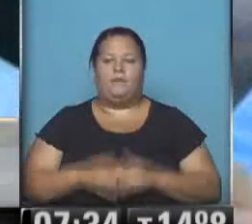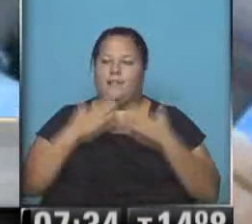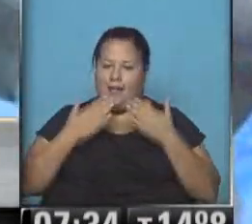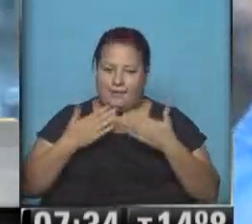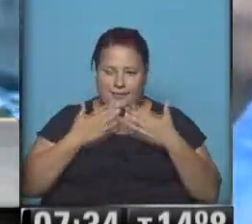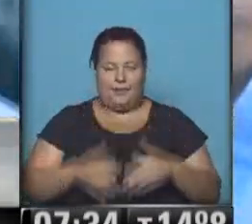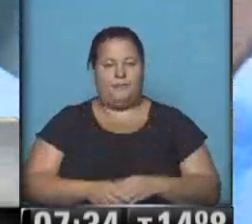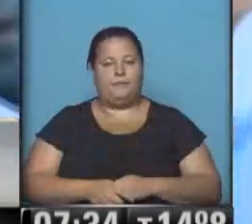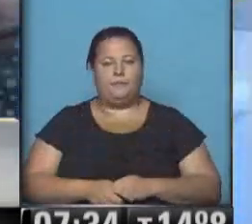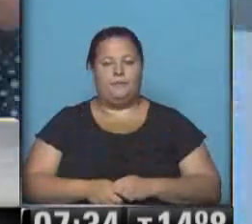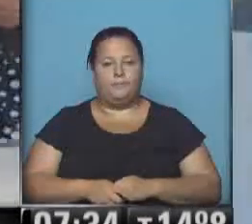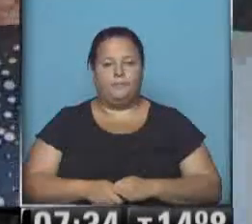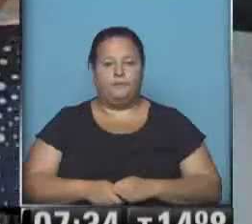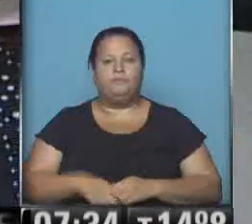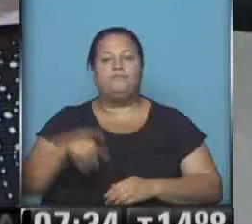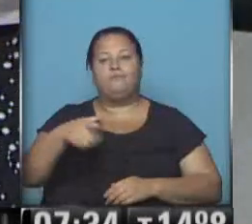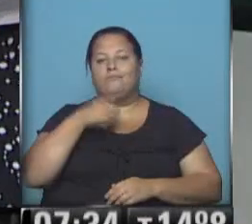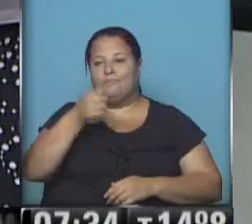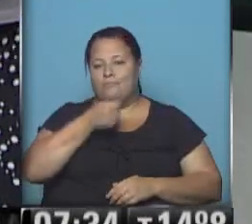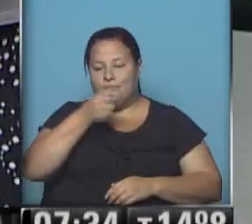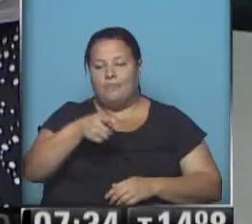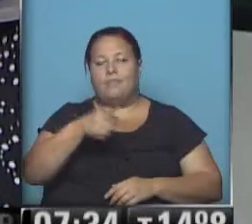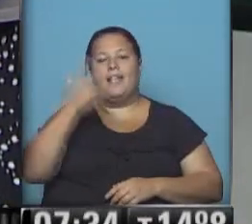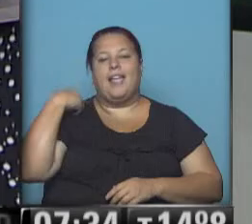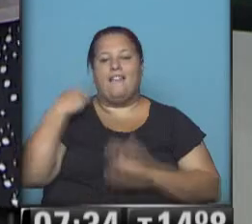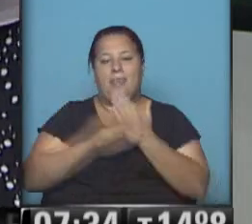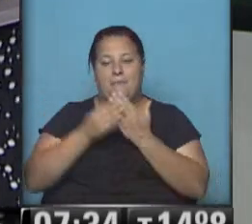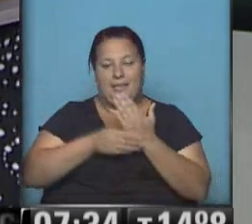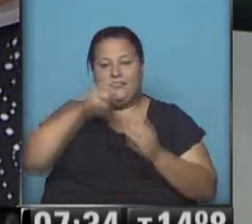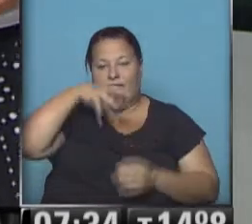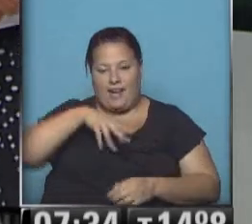Gracias. Escuchábamos las declaraciones del jefe de gabinete, Aníbal Fernández. Siete.